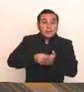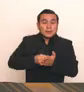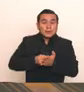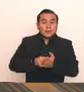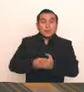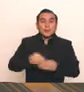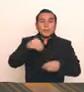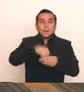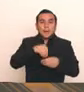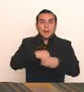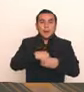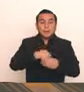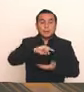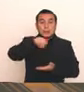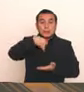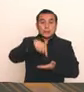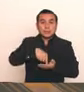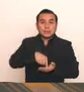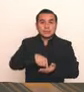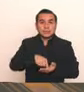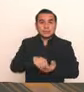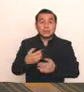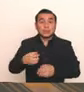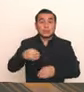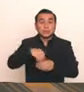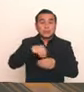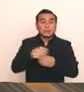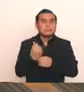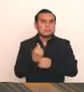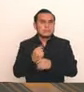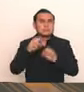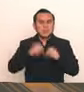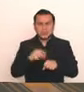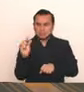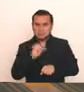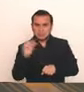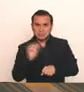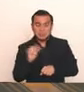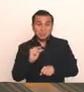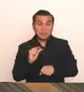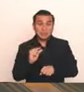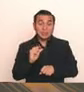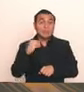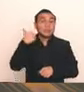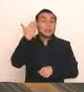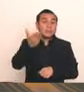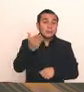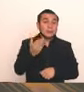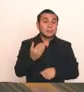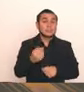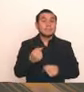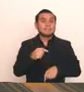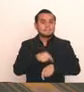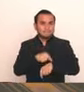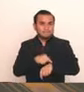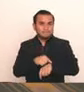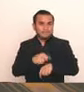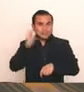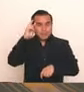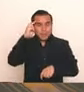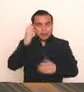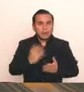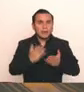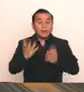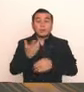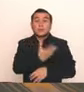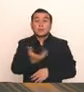aumentarán la disponibilidad de fondos para que el sistema financiero pueda dar créditos productivos durante el período de emergencia hemos ayudado para que los